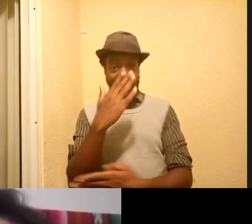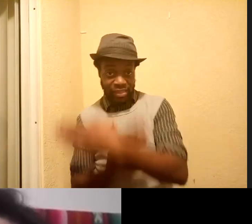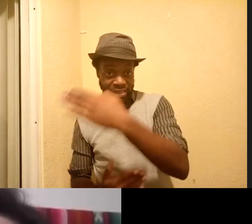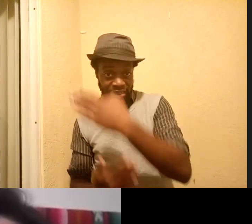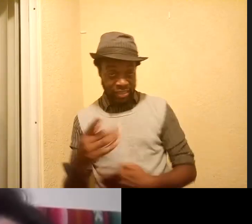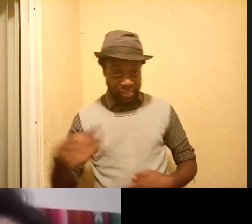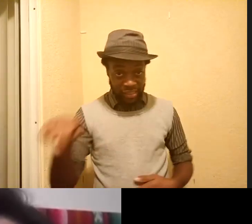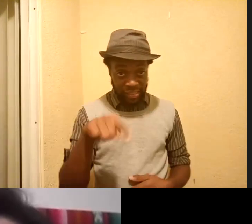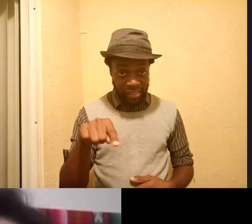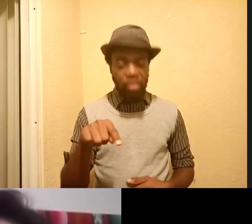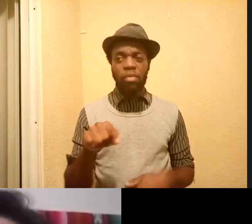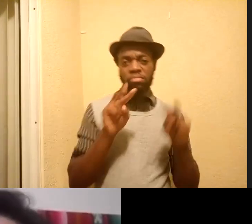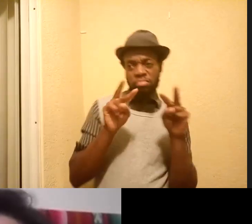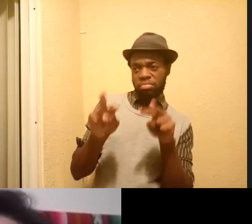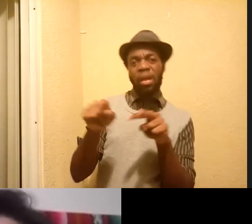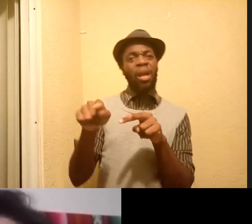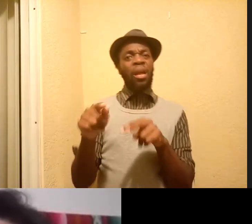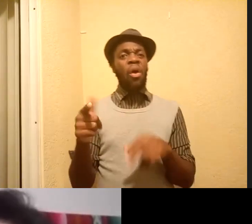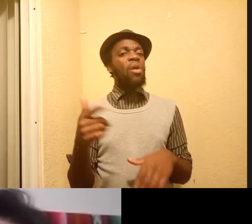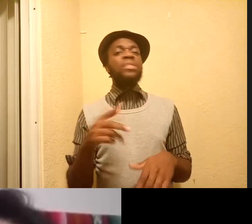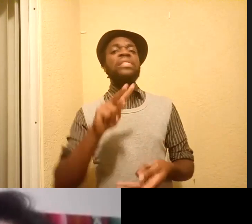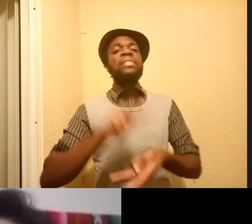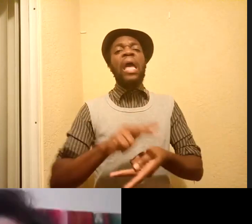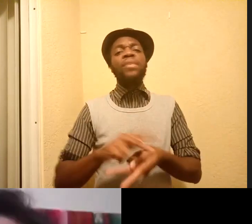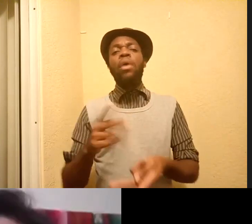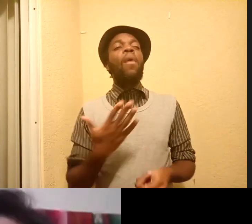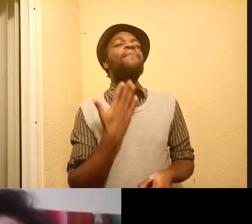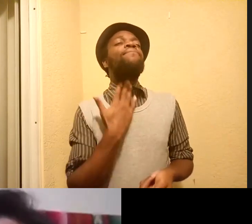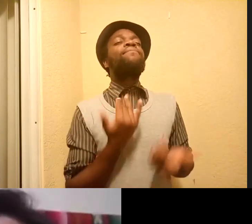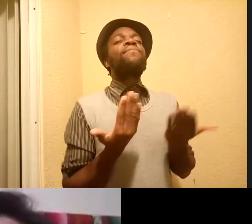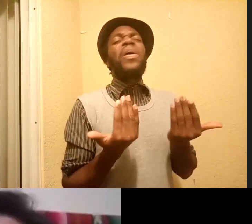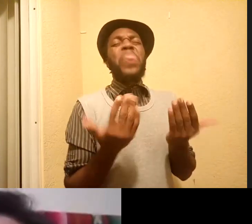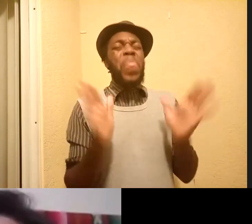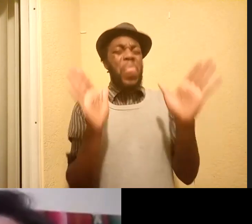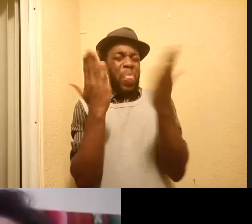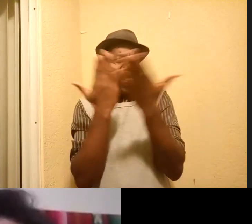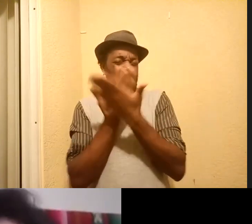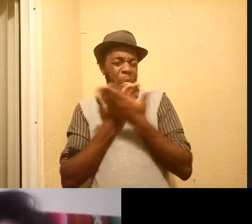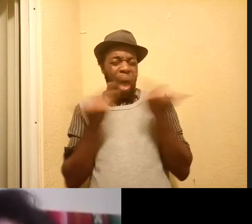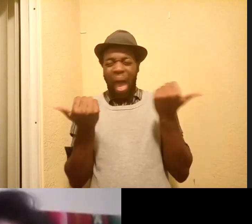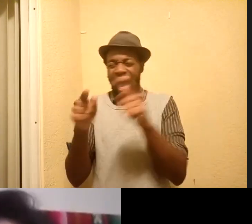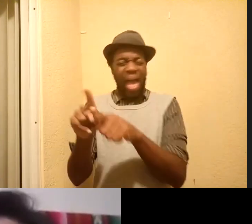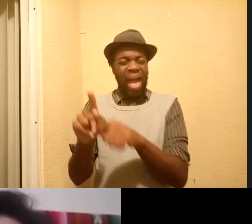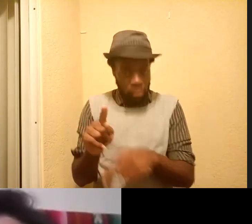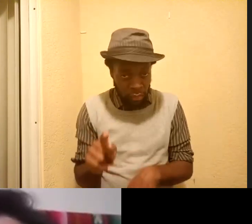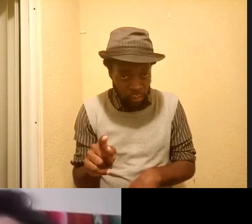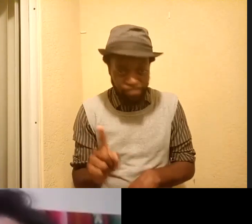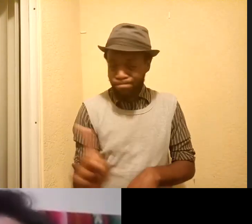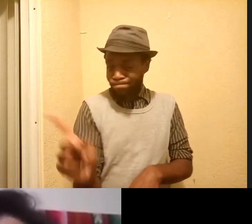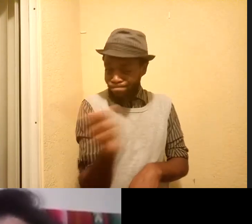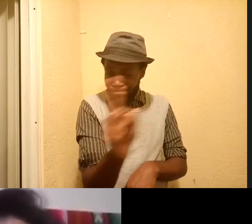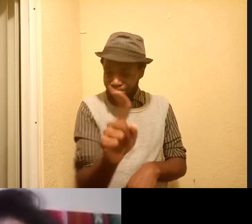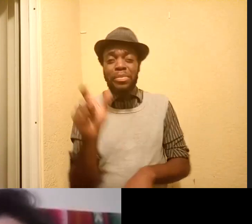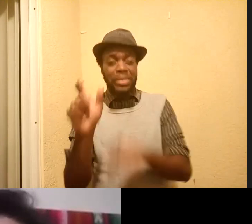vistas como seres asexuados. Sin embargo, las personas con discapacidad somos sexualmente activas. Hay